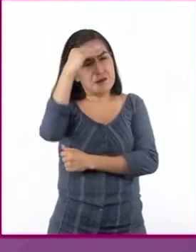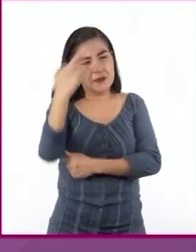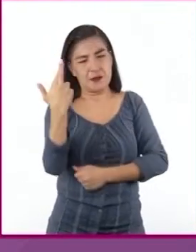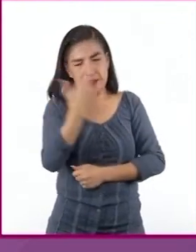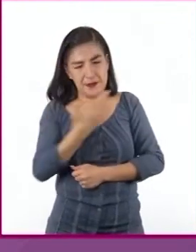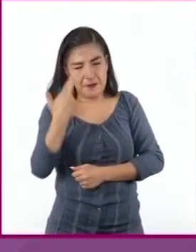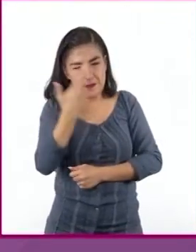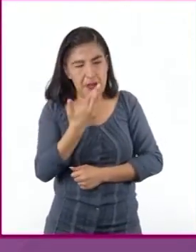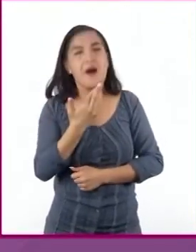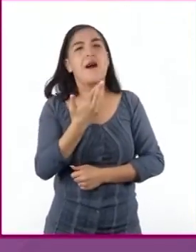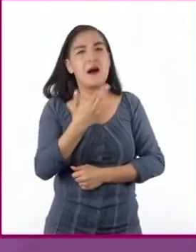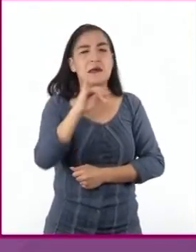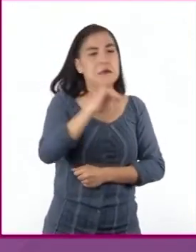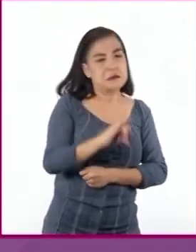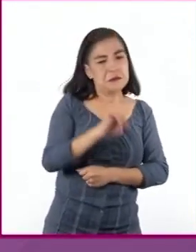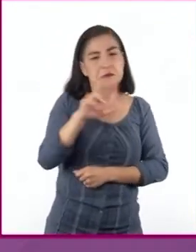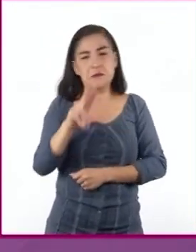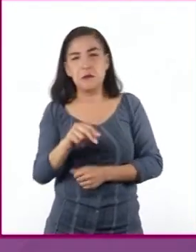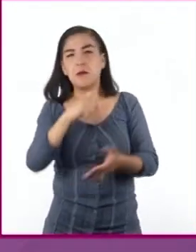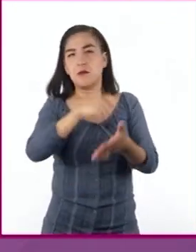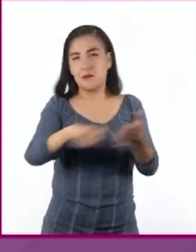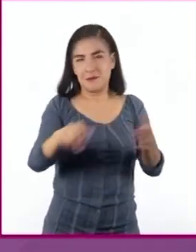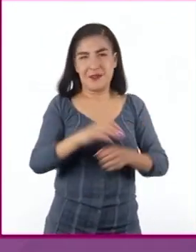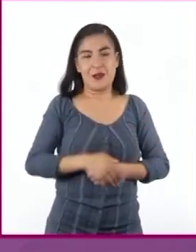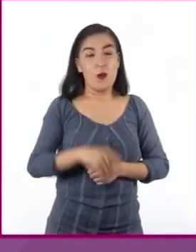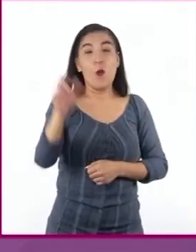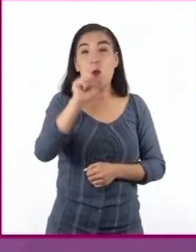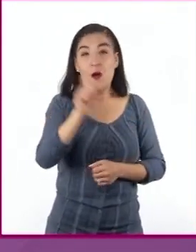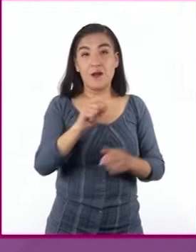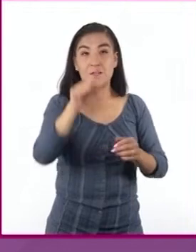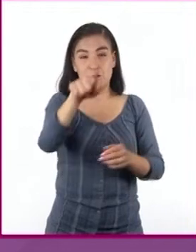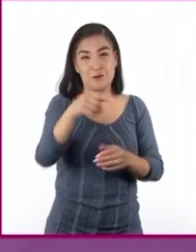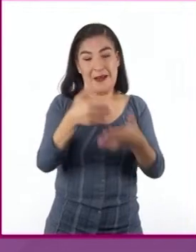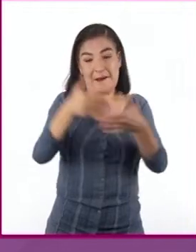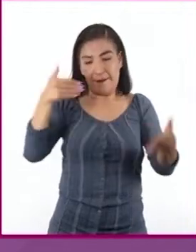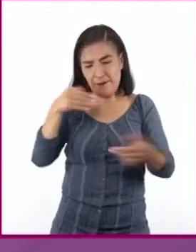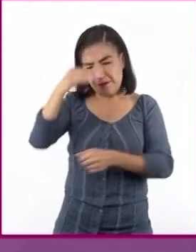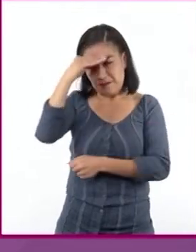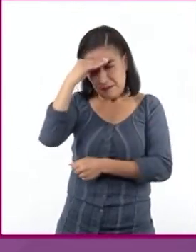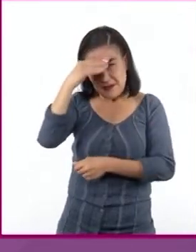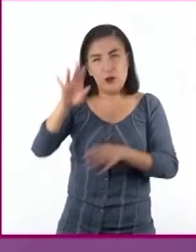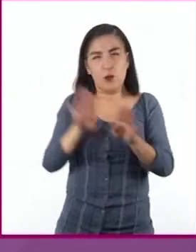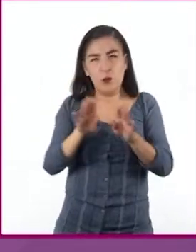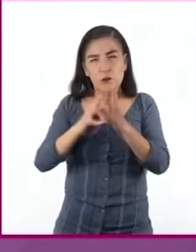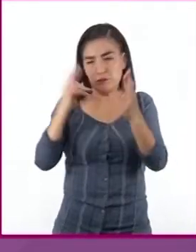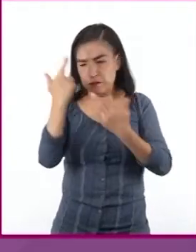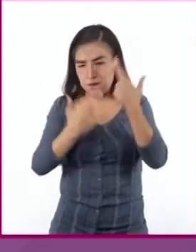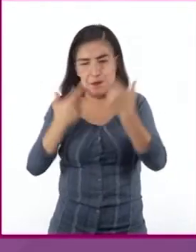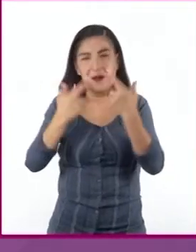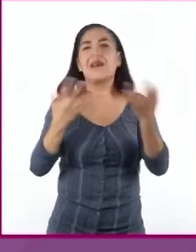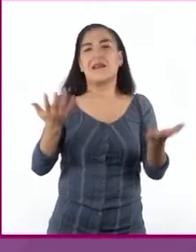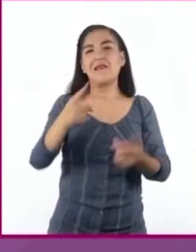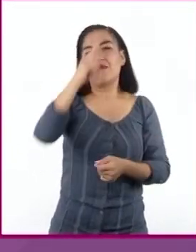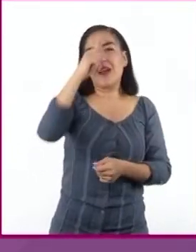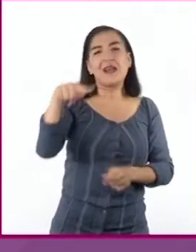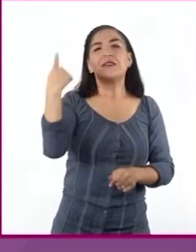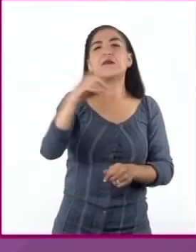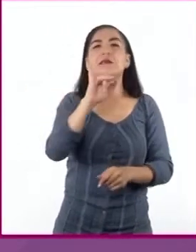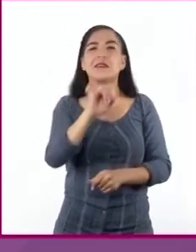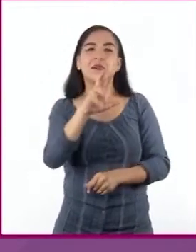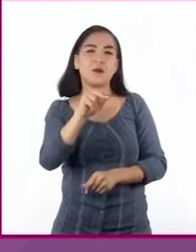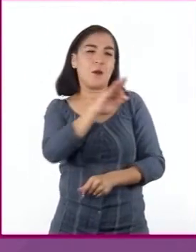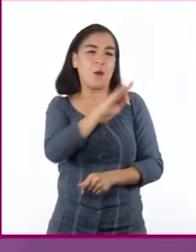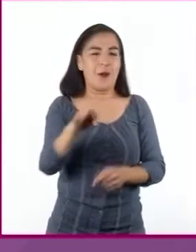presenten. Cuando se pone en práctica esta habilidad, es más fácil identificar qué elementos son ajenos entre